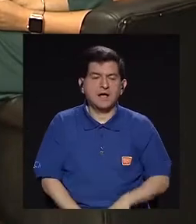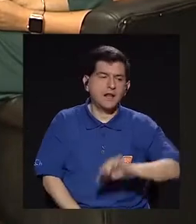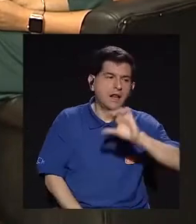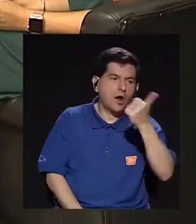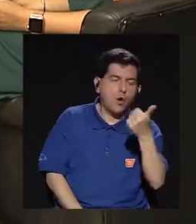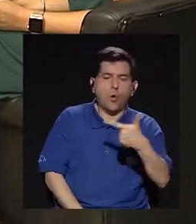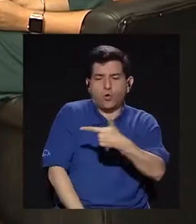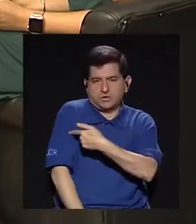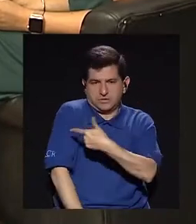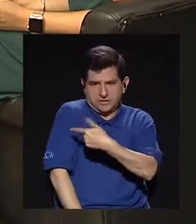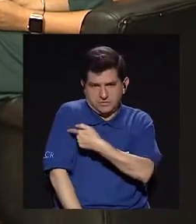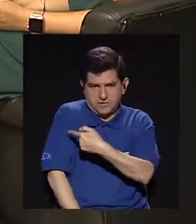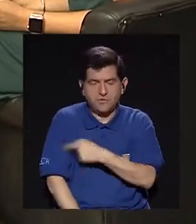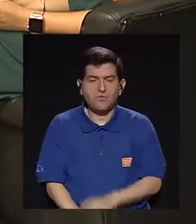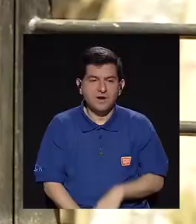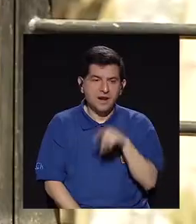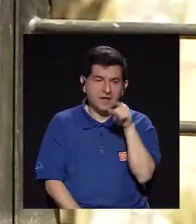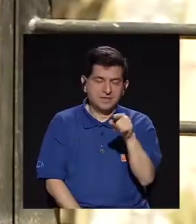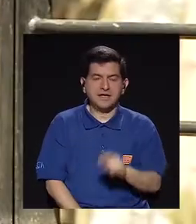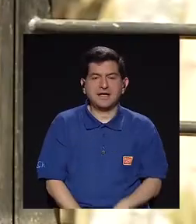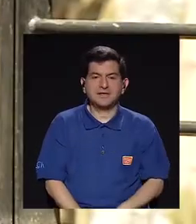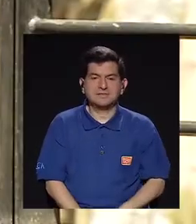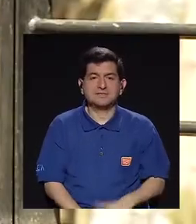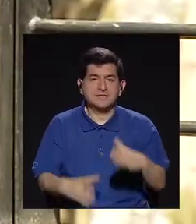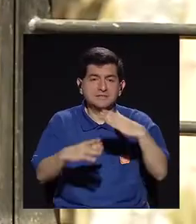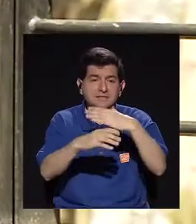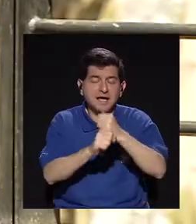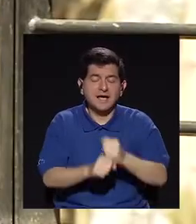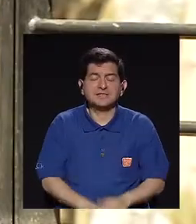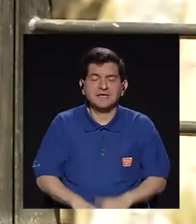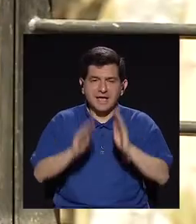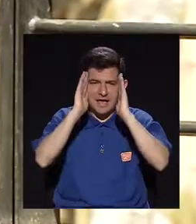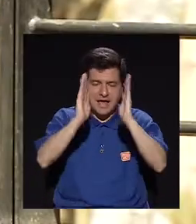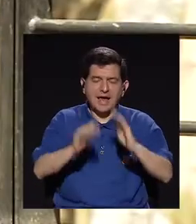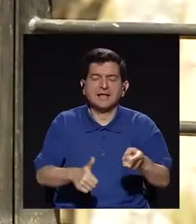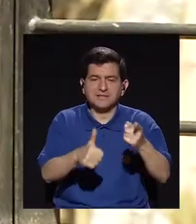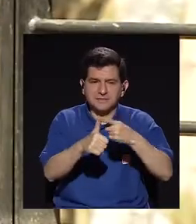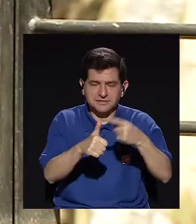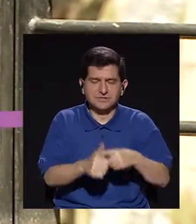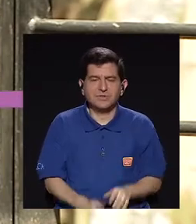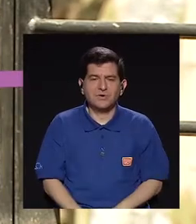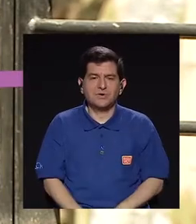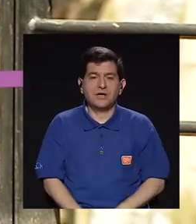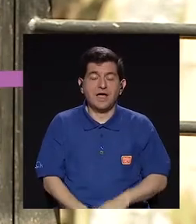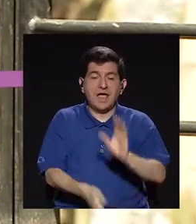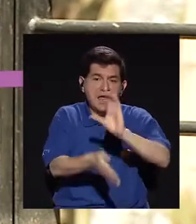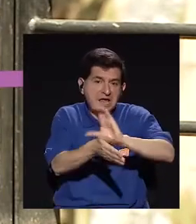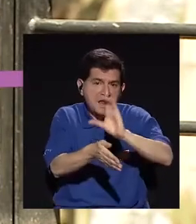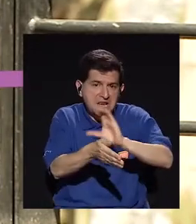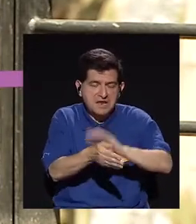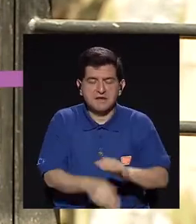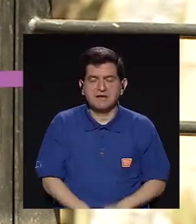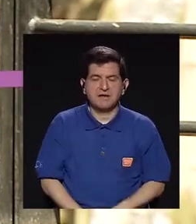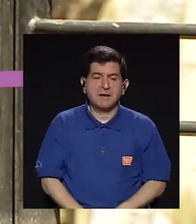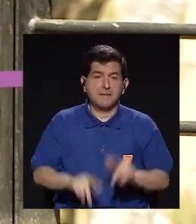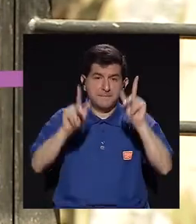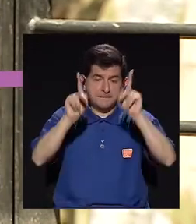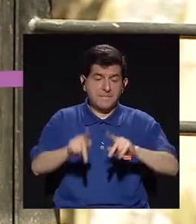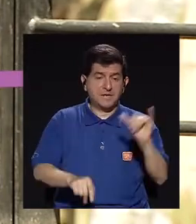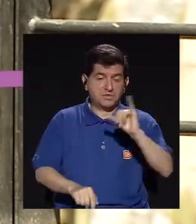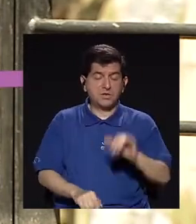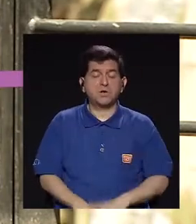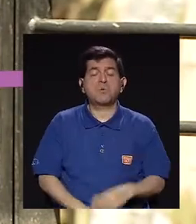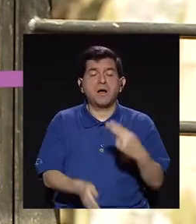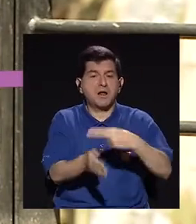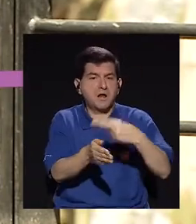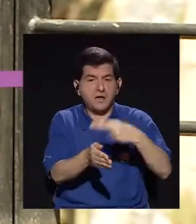el caso de las otras vacunas que les comenté, esas son todas a nivel de atención primaria, es decir, en los EBAIS uh-huh. o en las clínicas. Uh-huh. ¿Verdad? Las